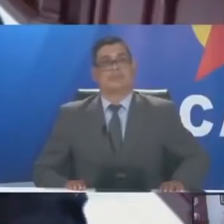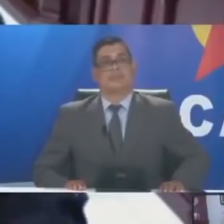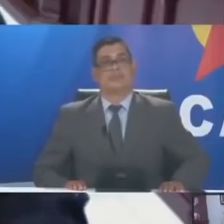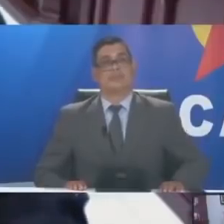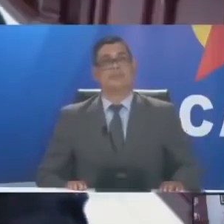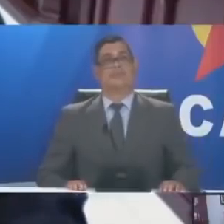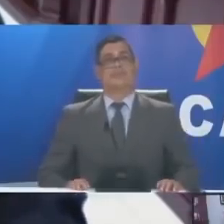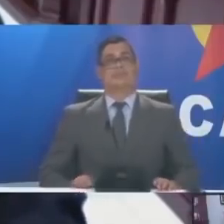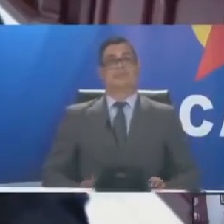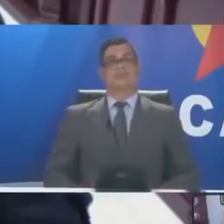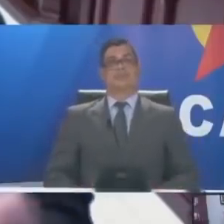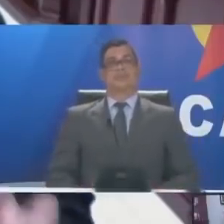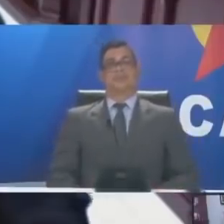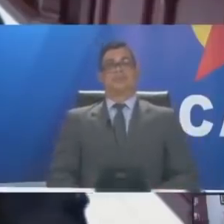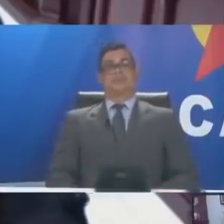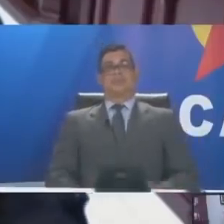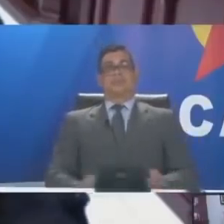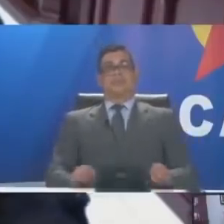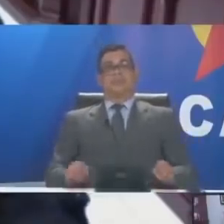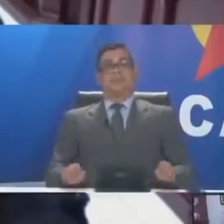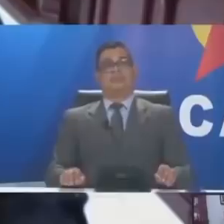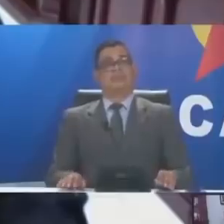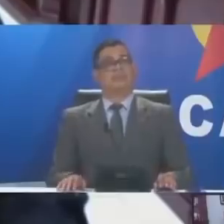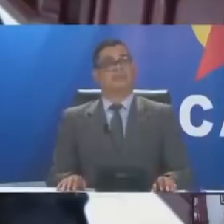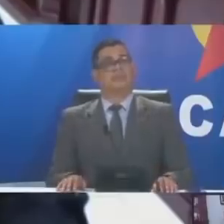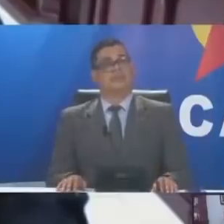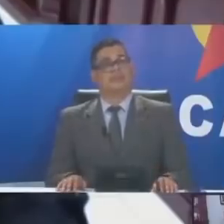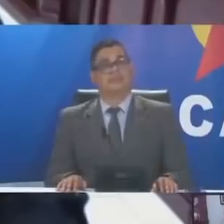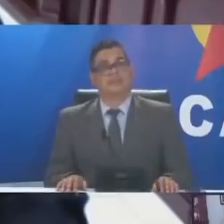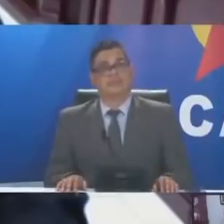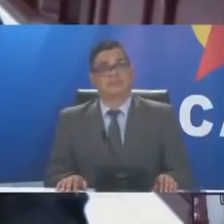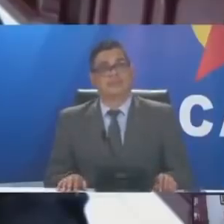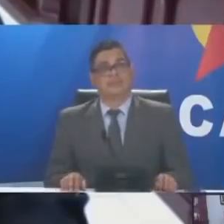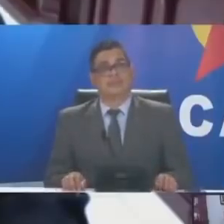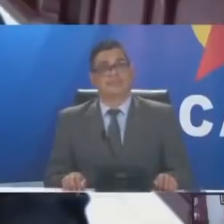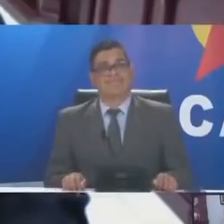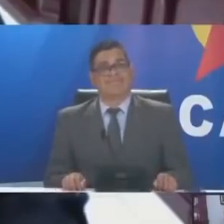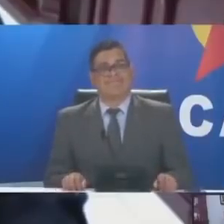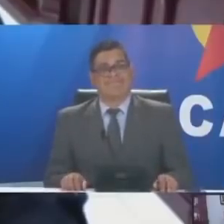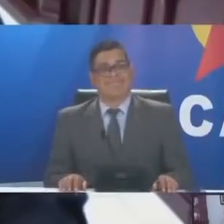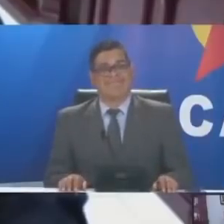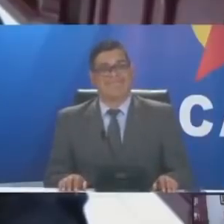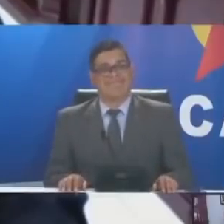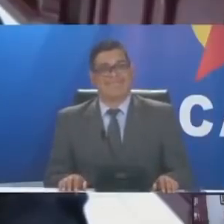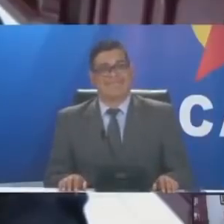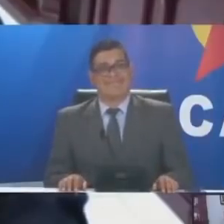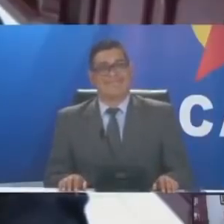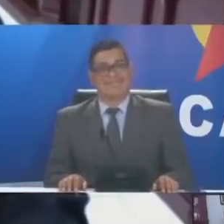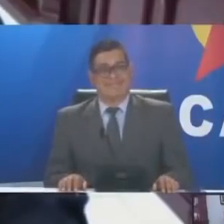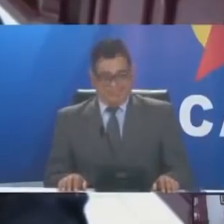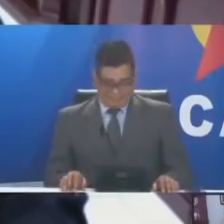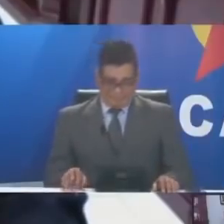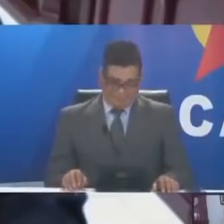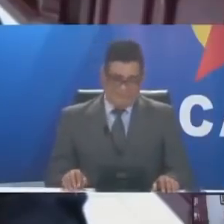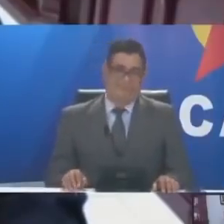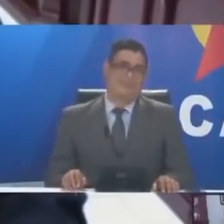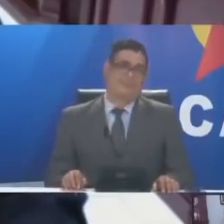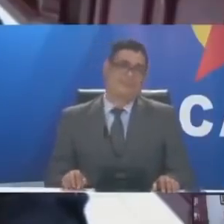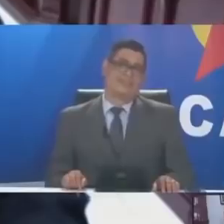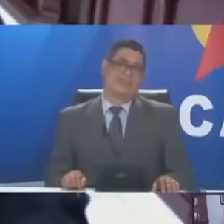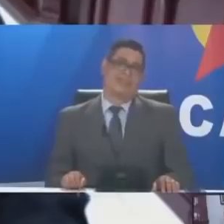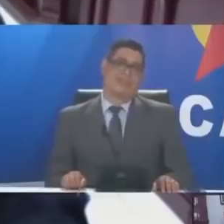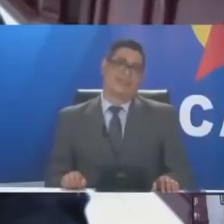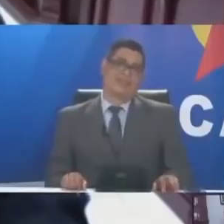vengan luego pasó el señor que está allá muy buen amigo del grupo samix luego pasa el señor funes luego pasa el